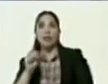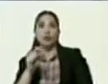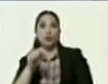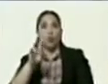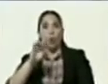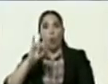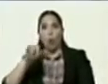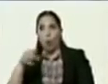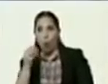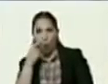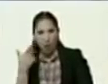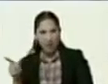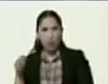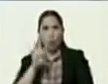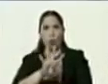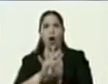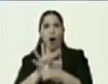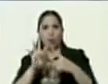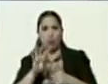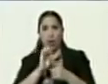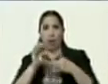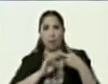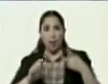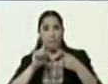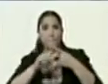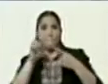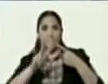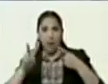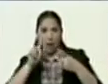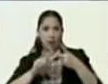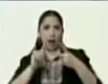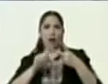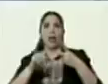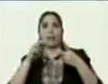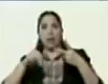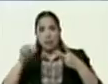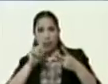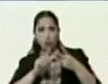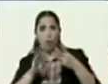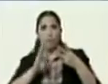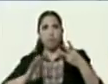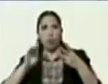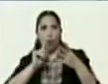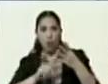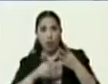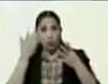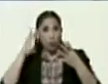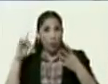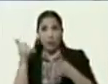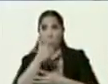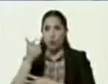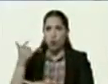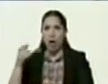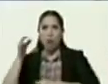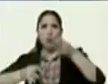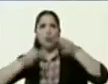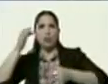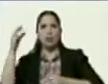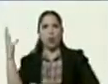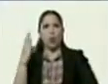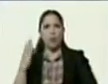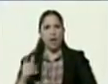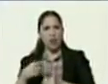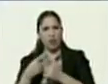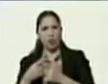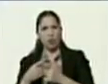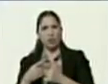cuatro elementos Argenis Baca alias El Brother alias Menor alias Nandito estaban supuestamente buscados por la justicia colombiana y